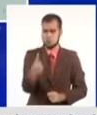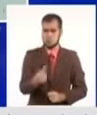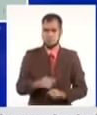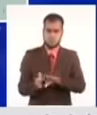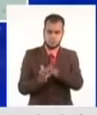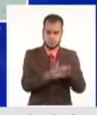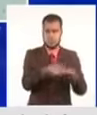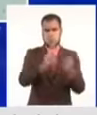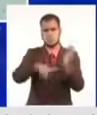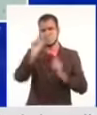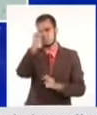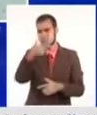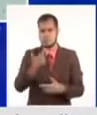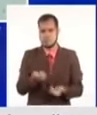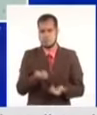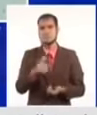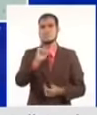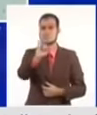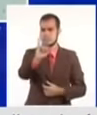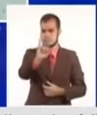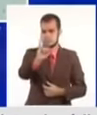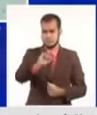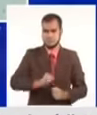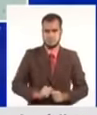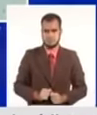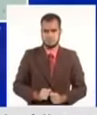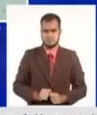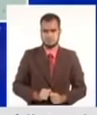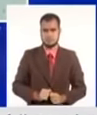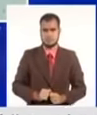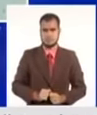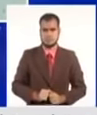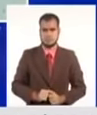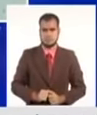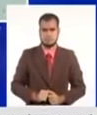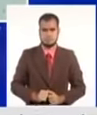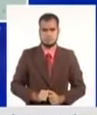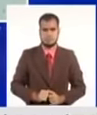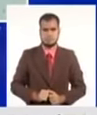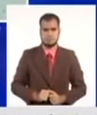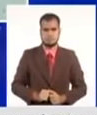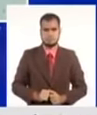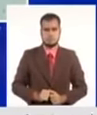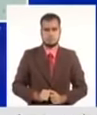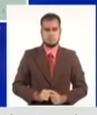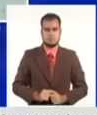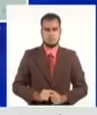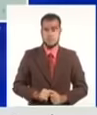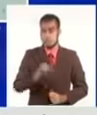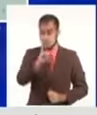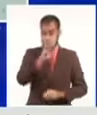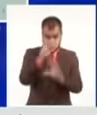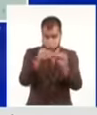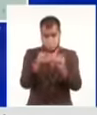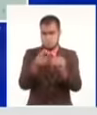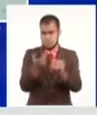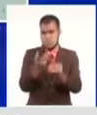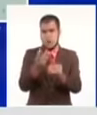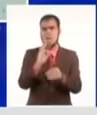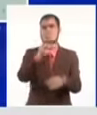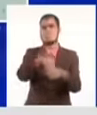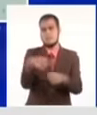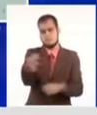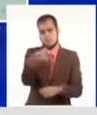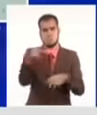Ávila, 6 casos. Estamos hablando de todos en Morón. Tienen que ver también con